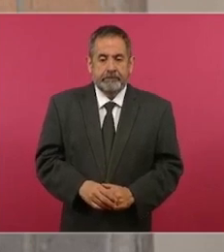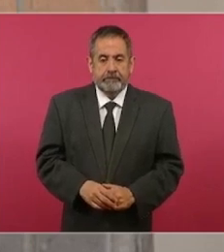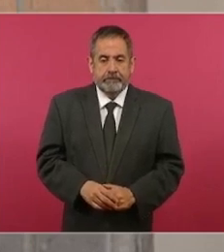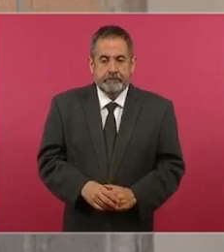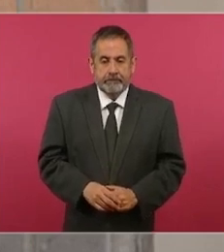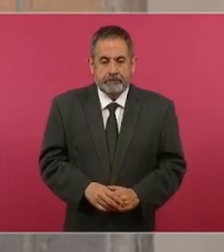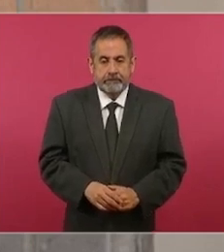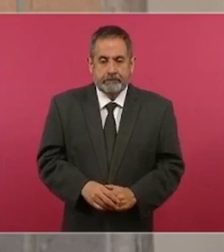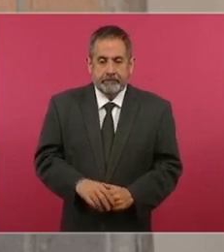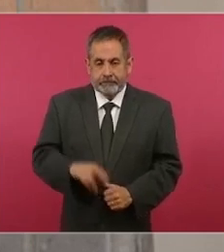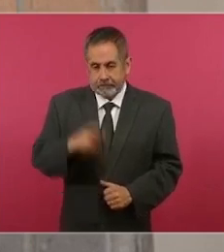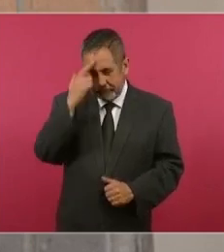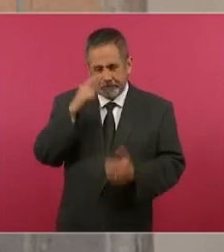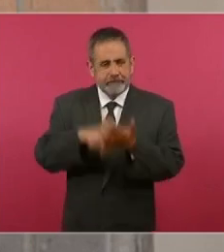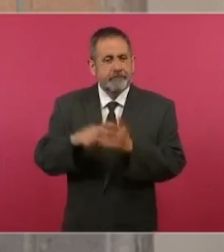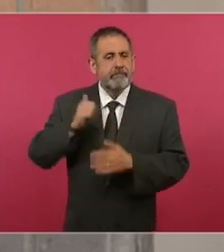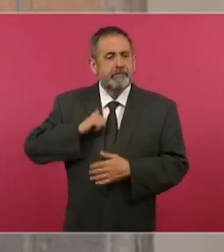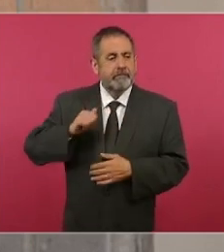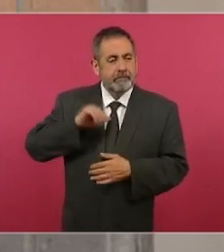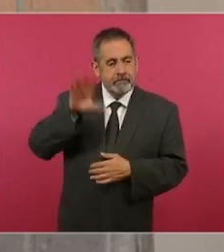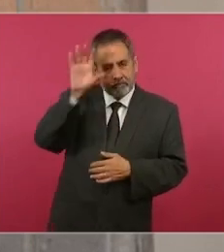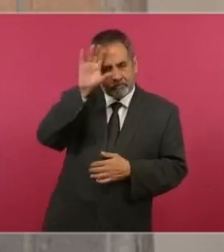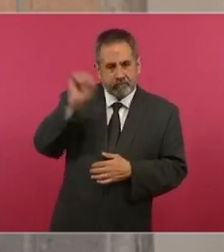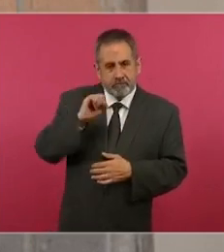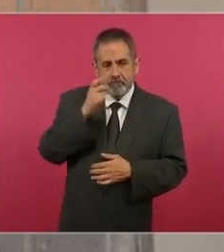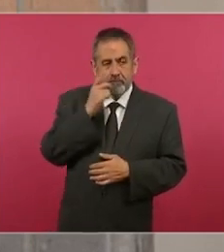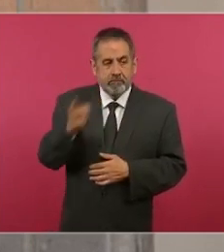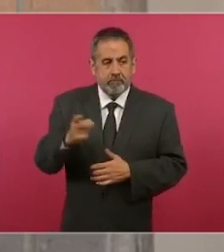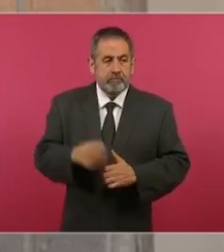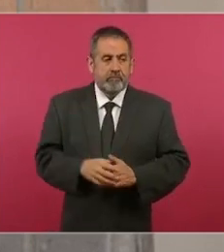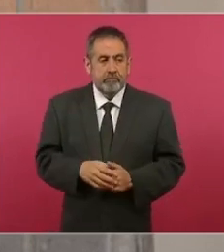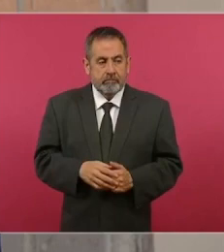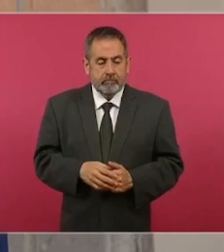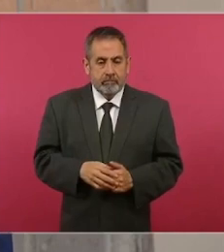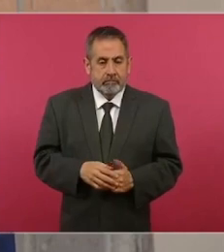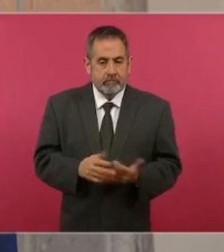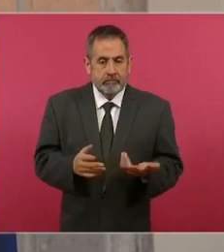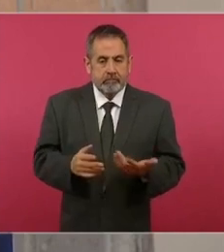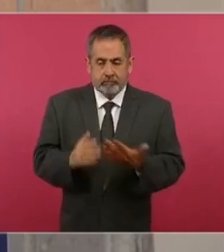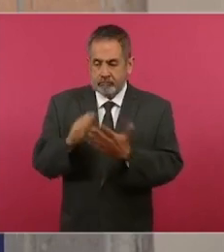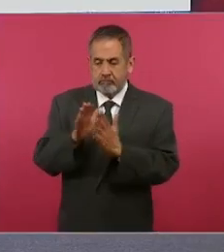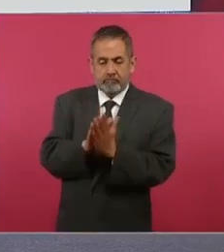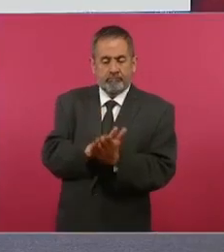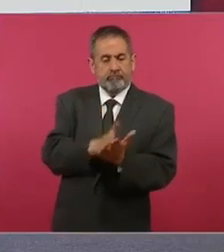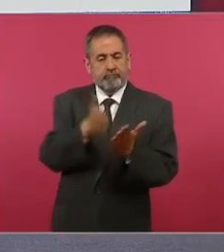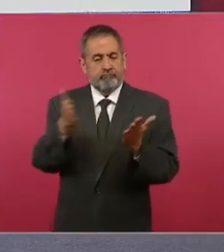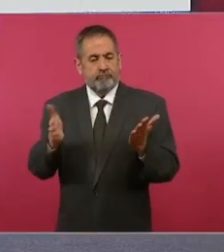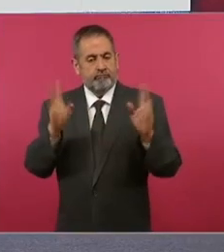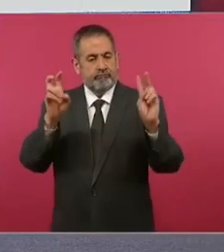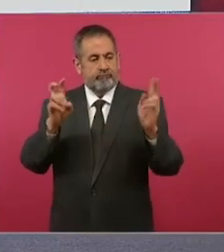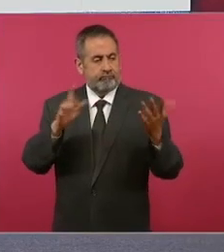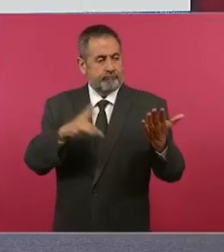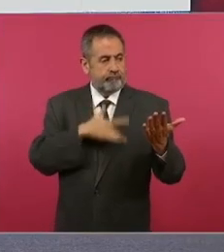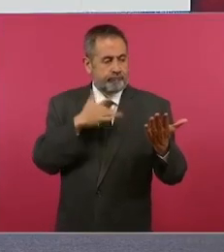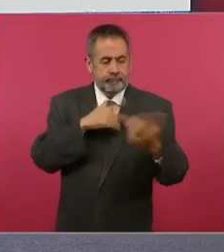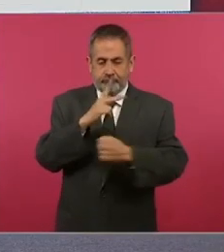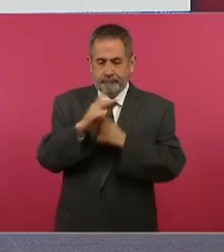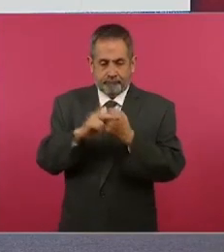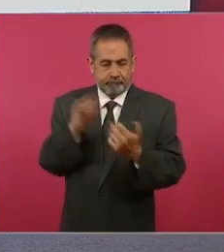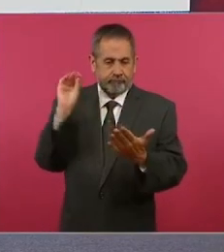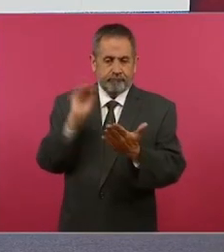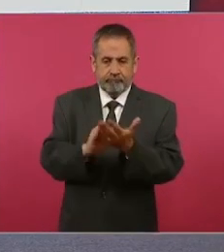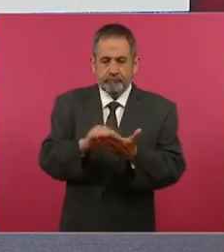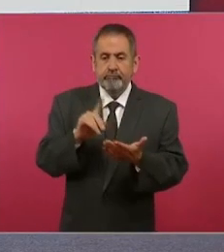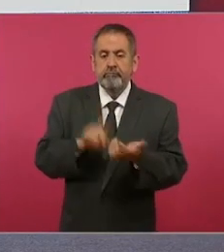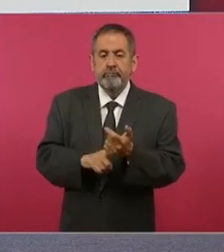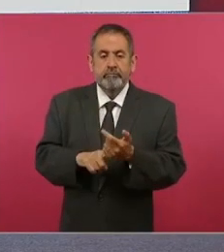Acuérdense lo que decía Morelos en su célebre documento Los sentimientos de la nación, que se